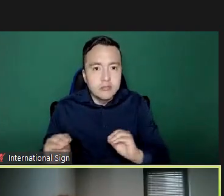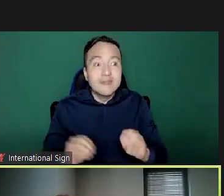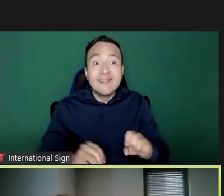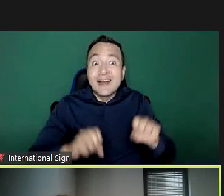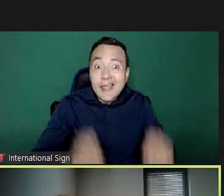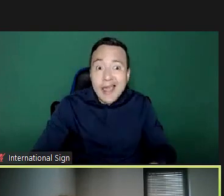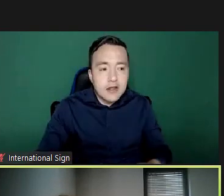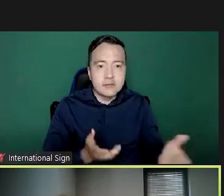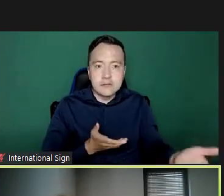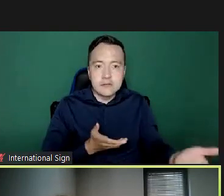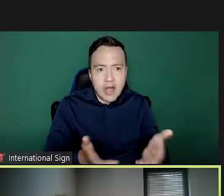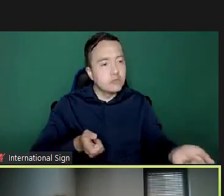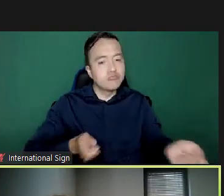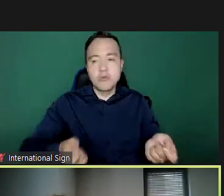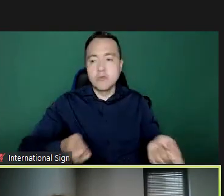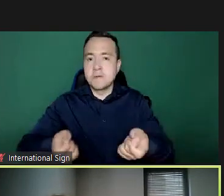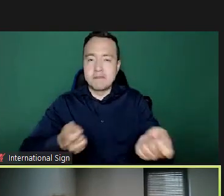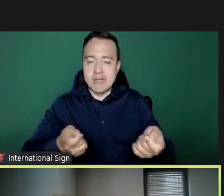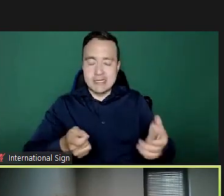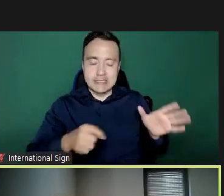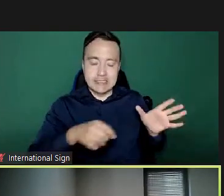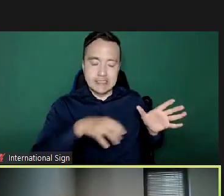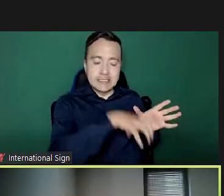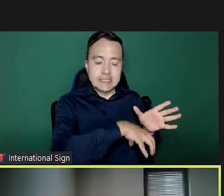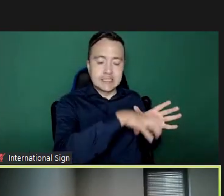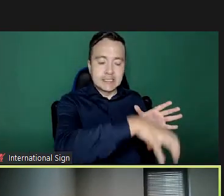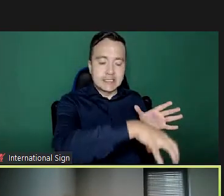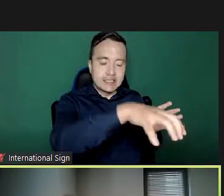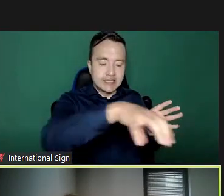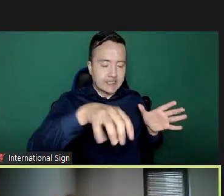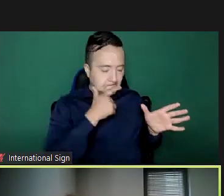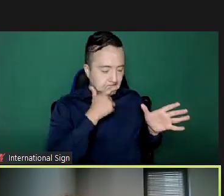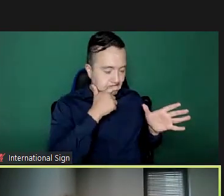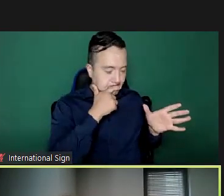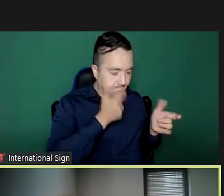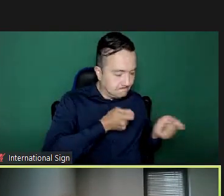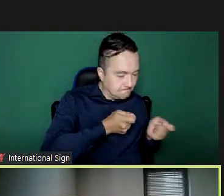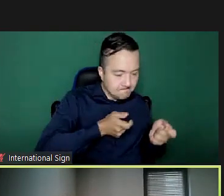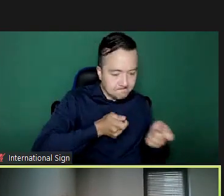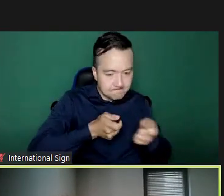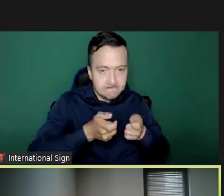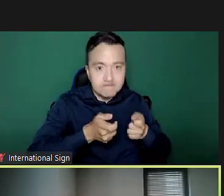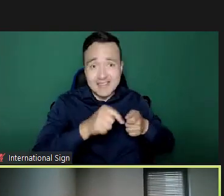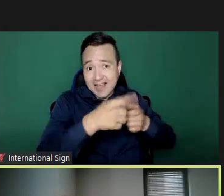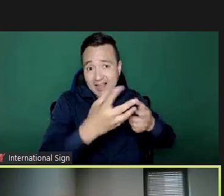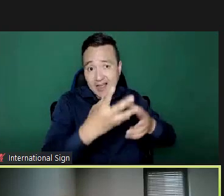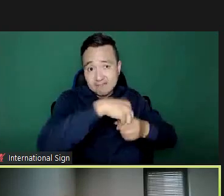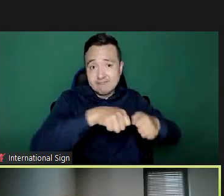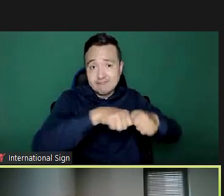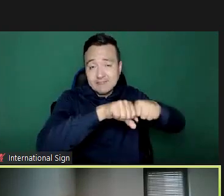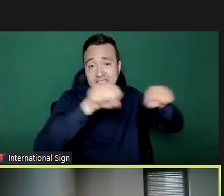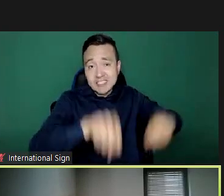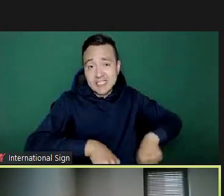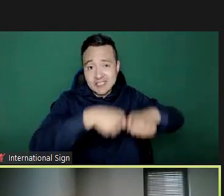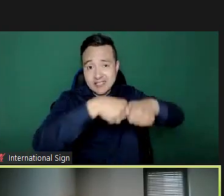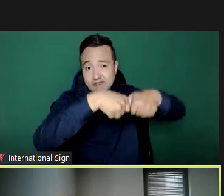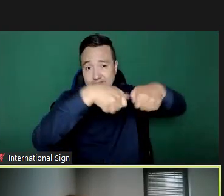servicios. Y esto muestra los desafíos que encuentran los sistemas en donde es difícil